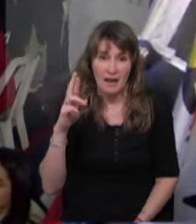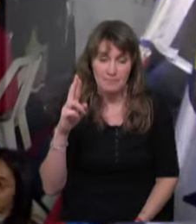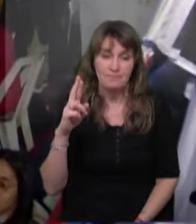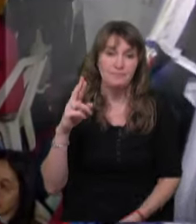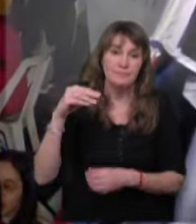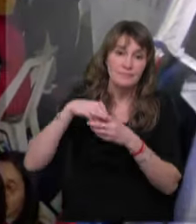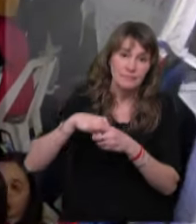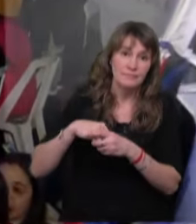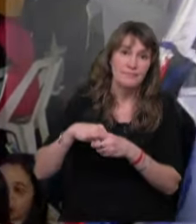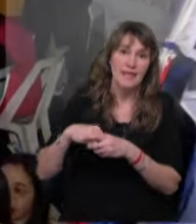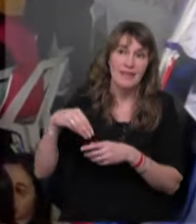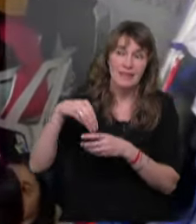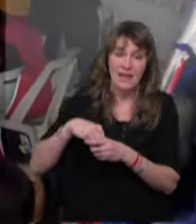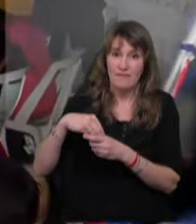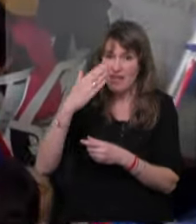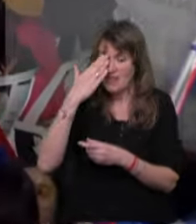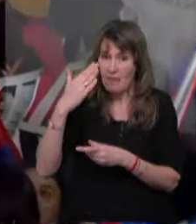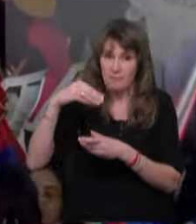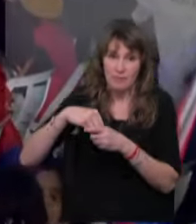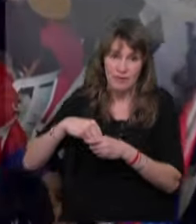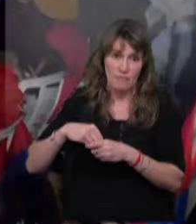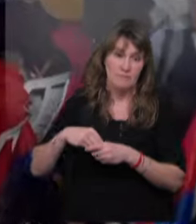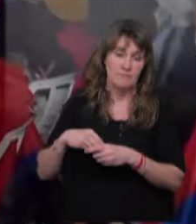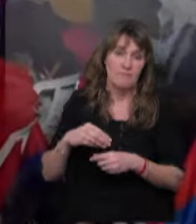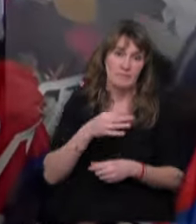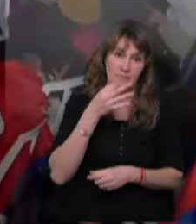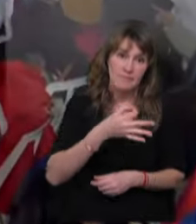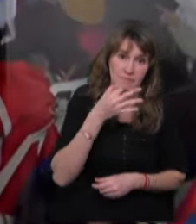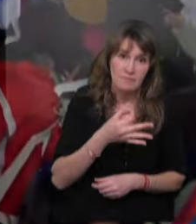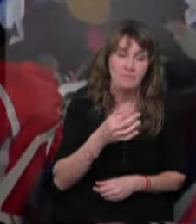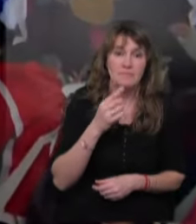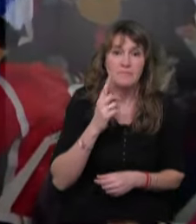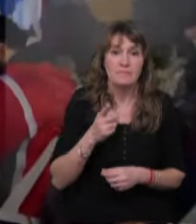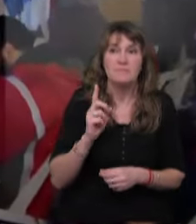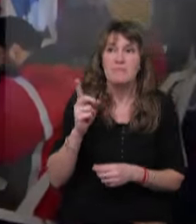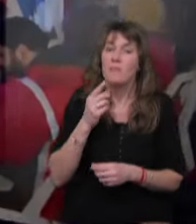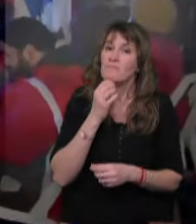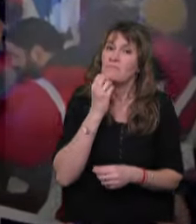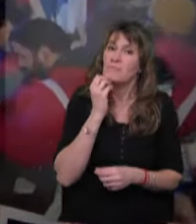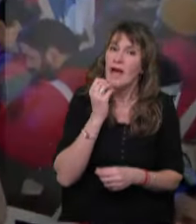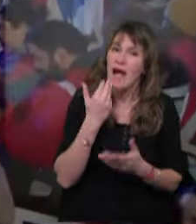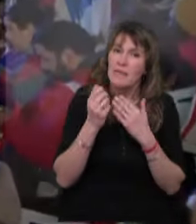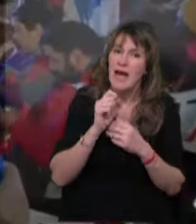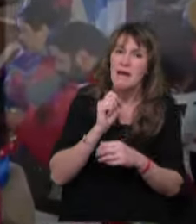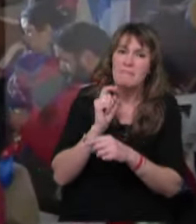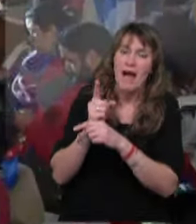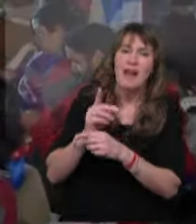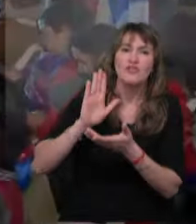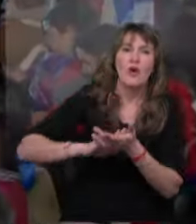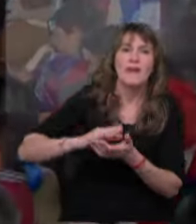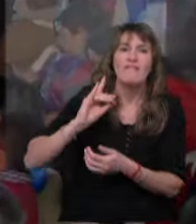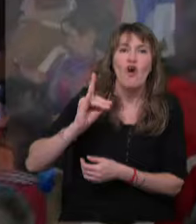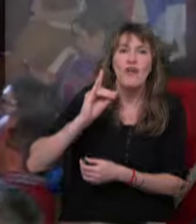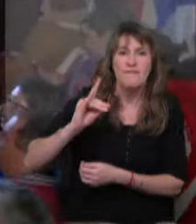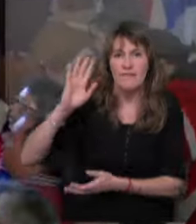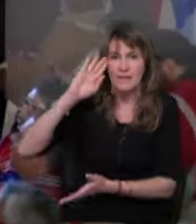de Montevideo del Frente Amplio, haciendo referencia y también condenando el intento de golpe de Estado en Bolivia.